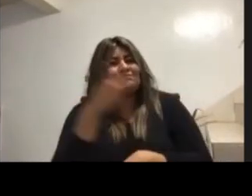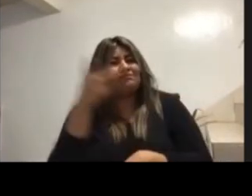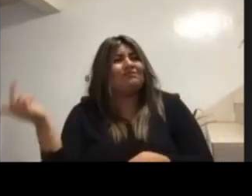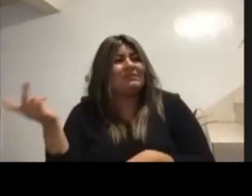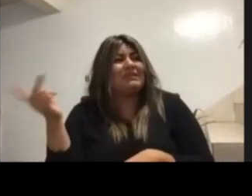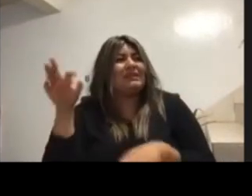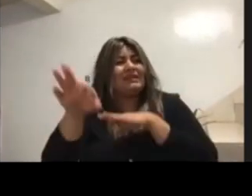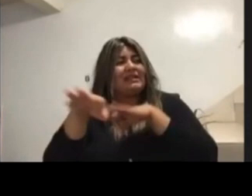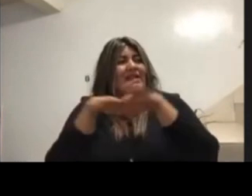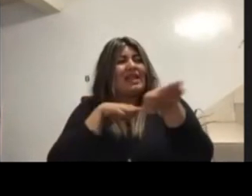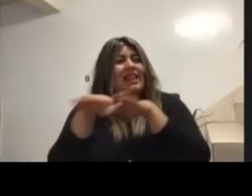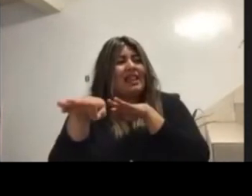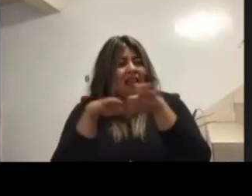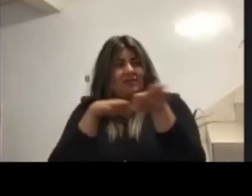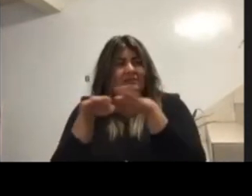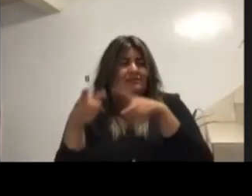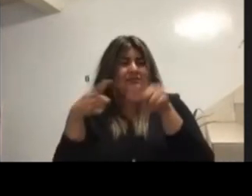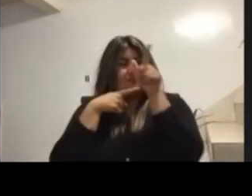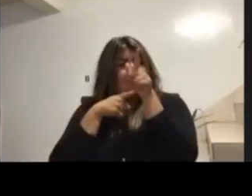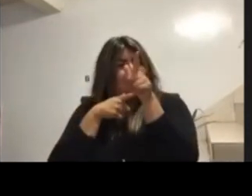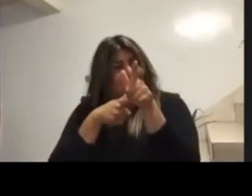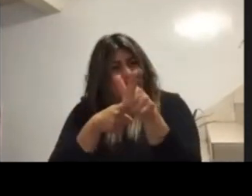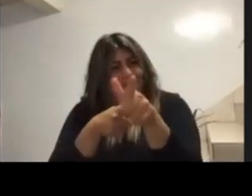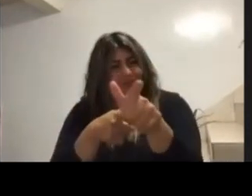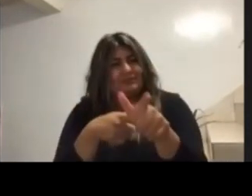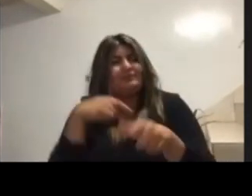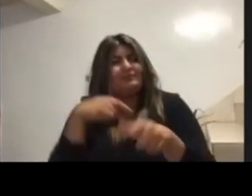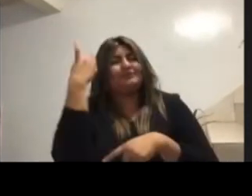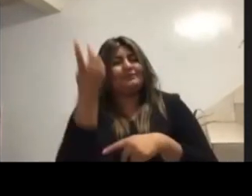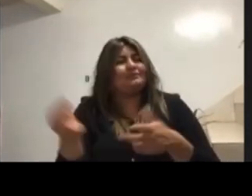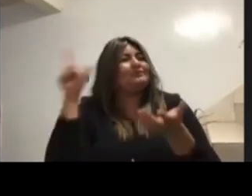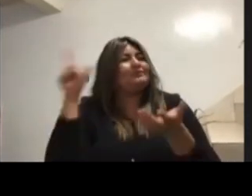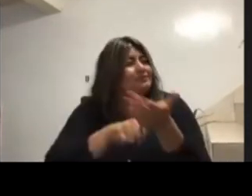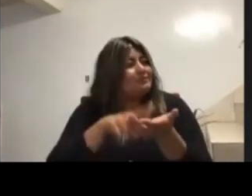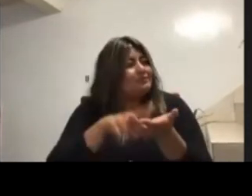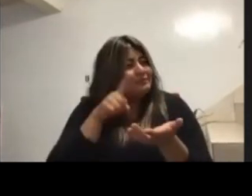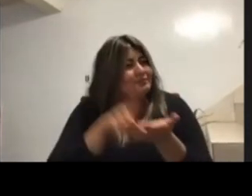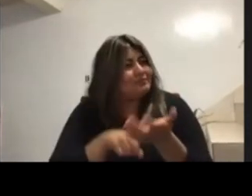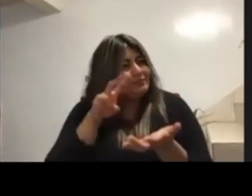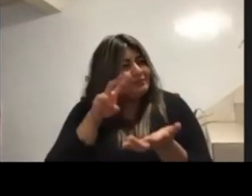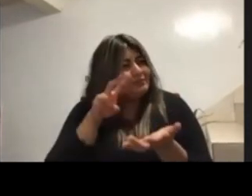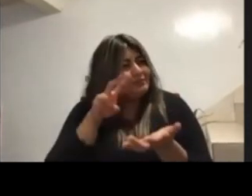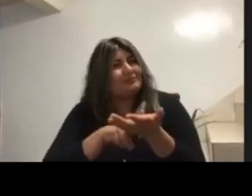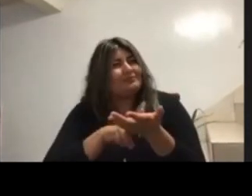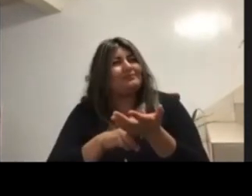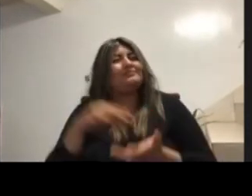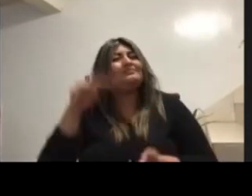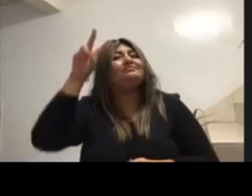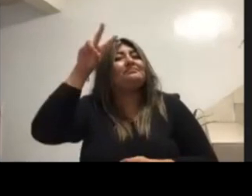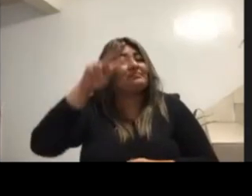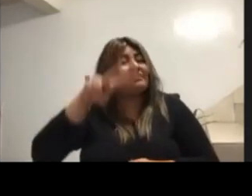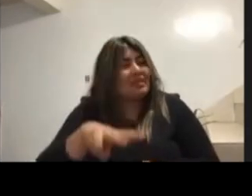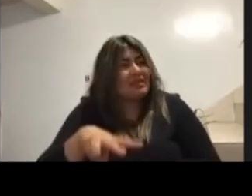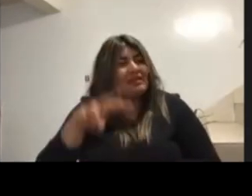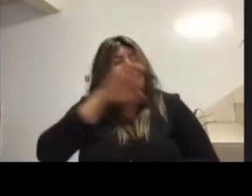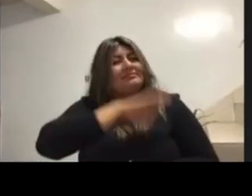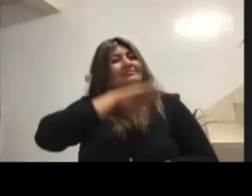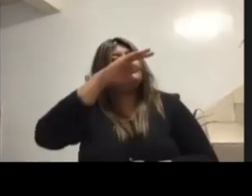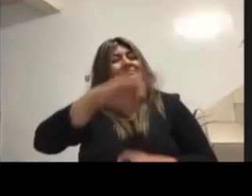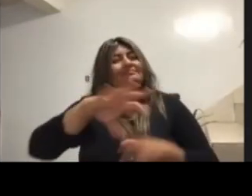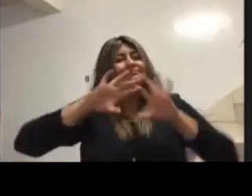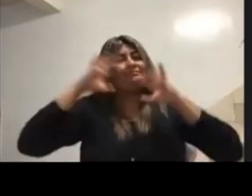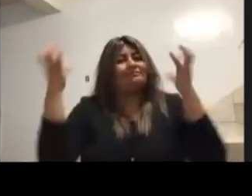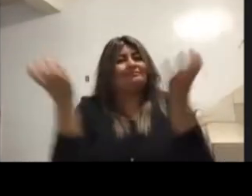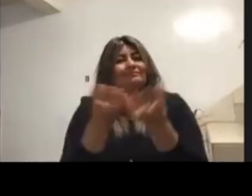se vuelva en un valor que eventualmente ponga a la escuela o a la comunidad educativa en otra